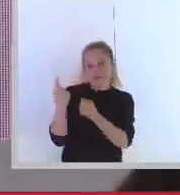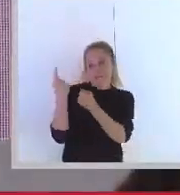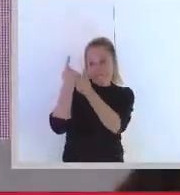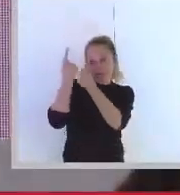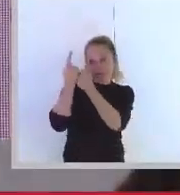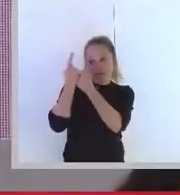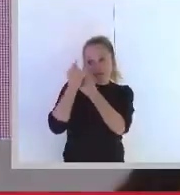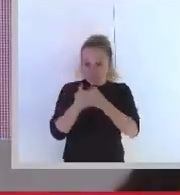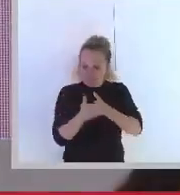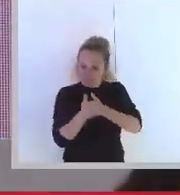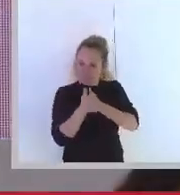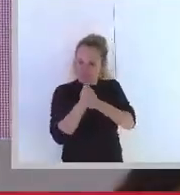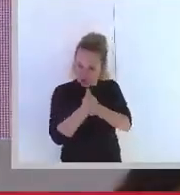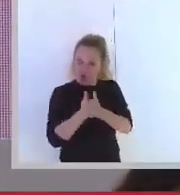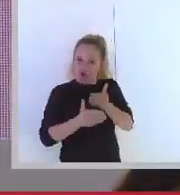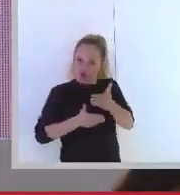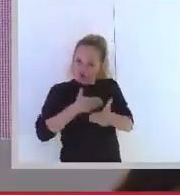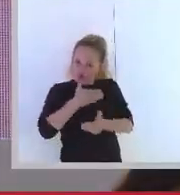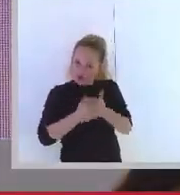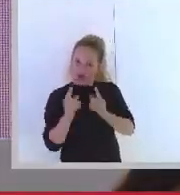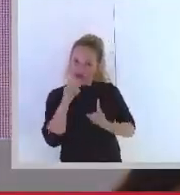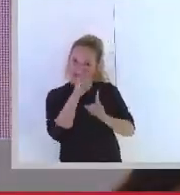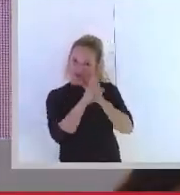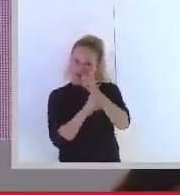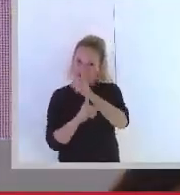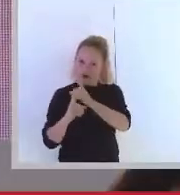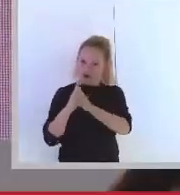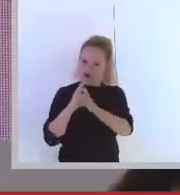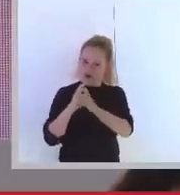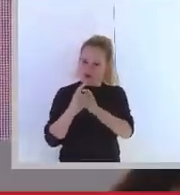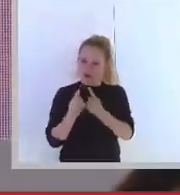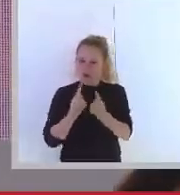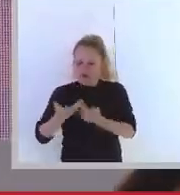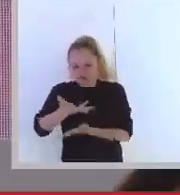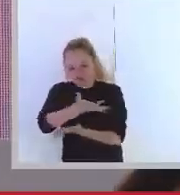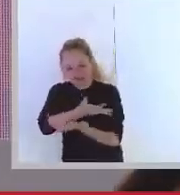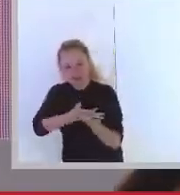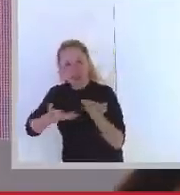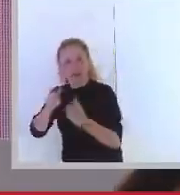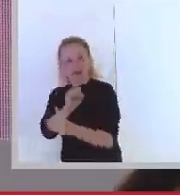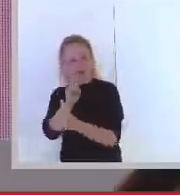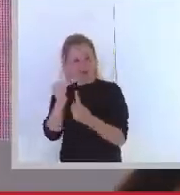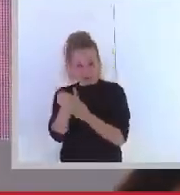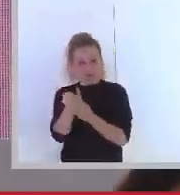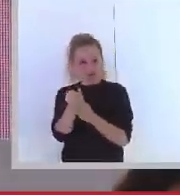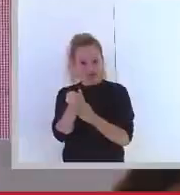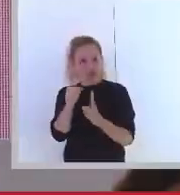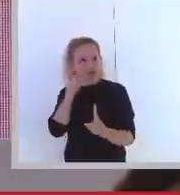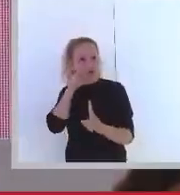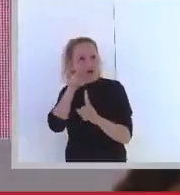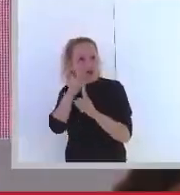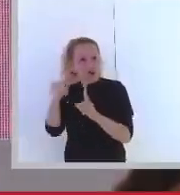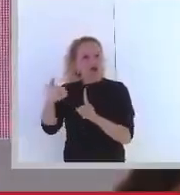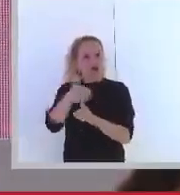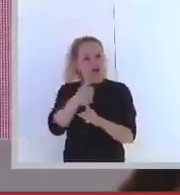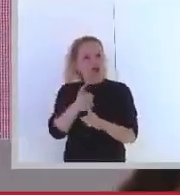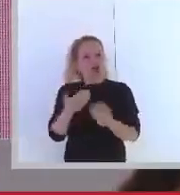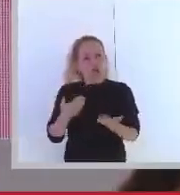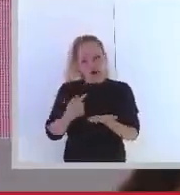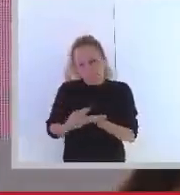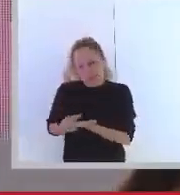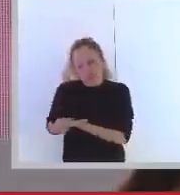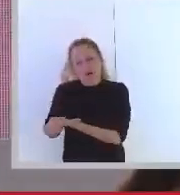que pueda orientar las reflexiones en torno al diálogo social que venimos